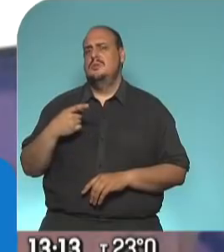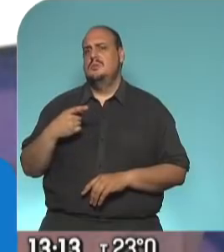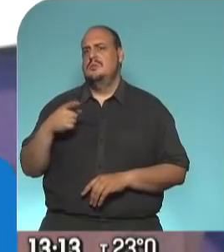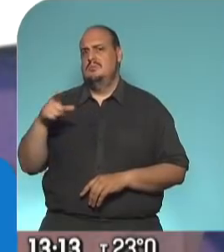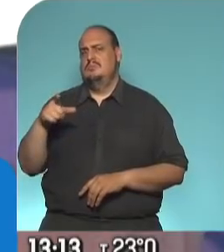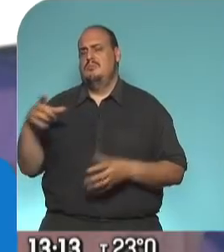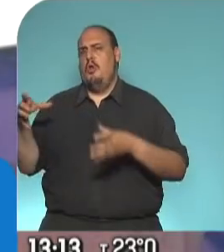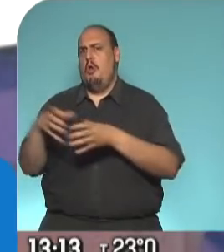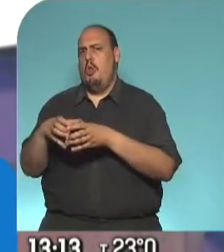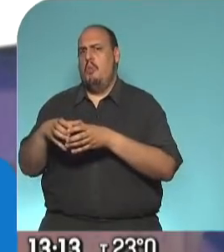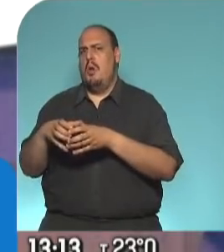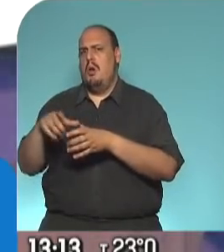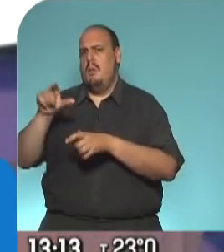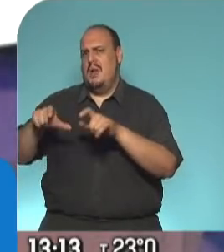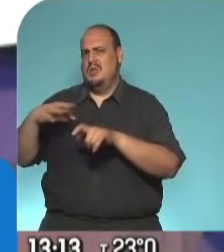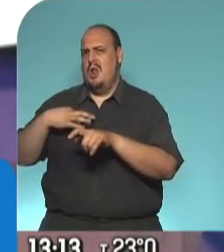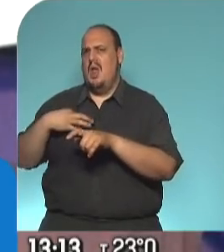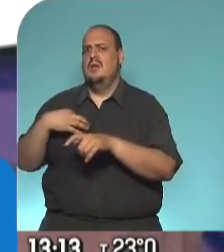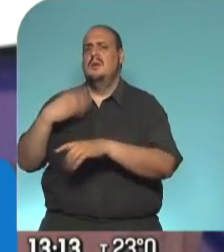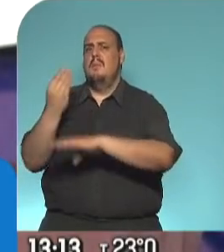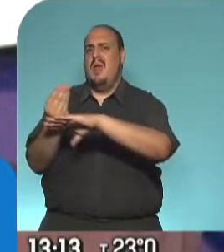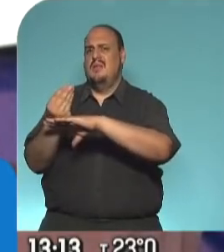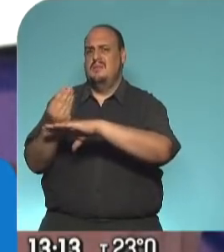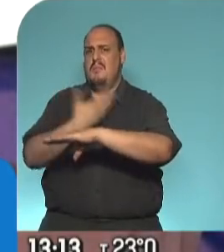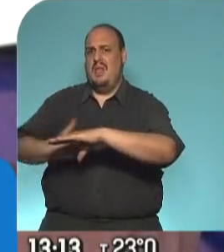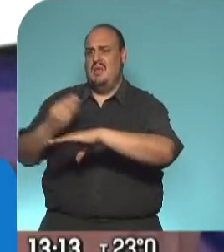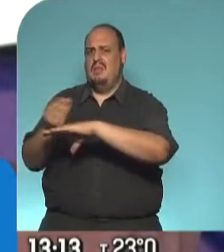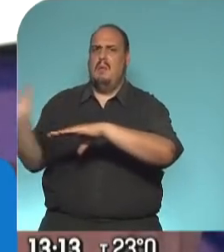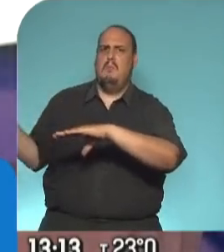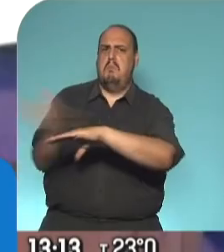Estado, una pesadilla.